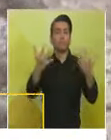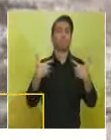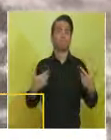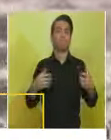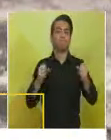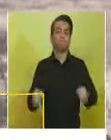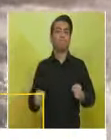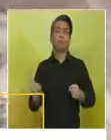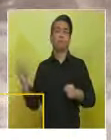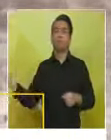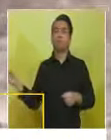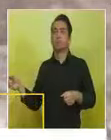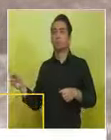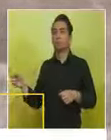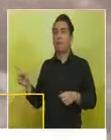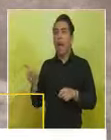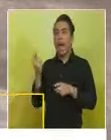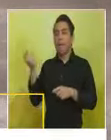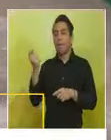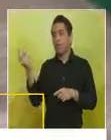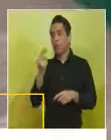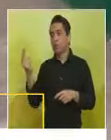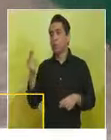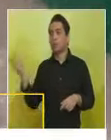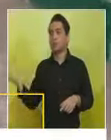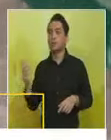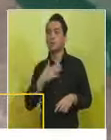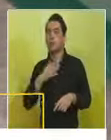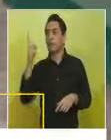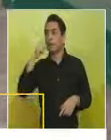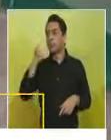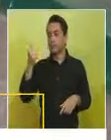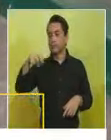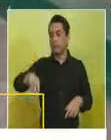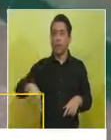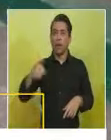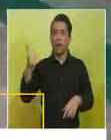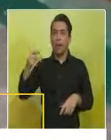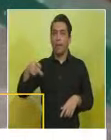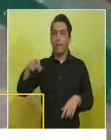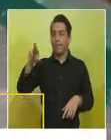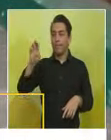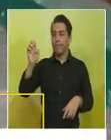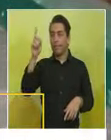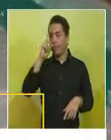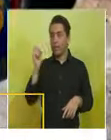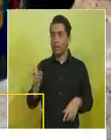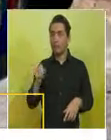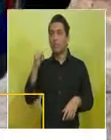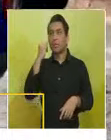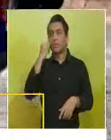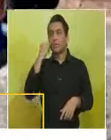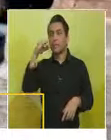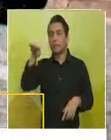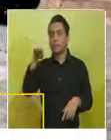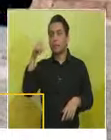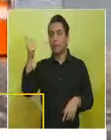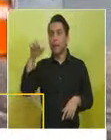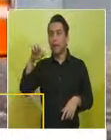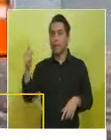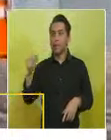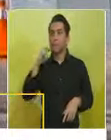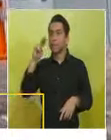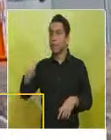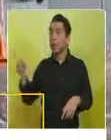la Policía Nacional Civil en San Andrés Itzapa, Chimaltenango. En un video captado por pobladores del municipio